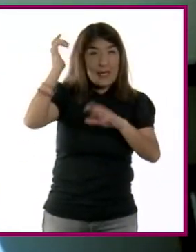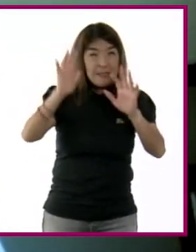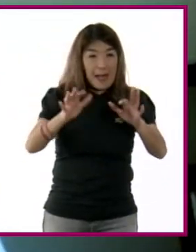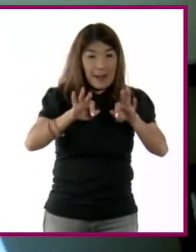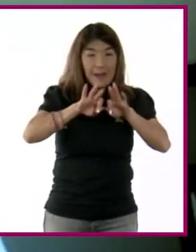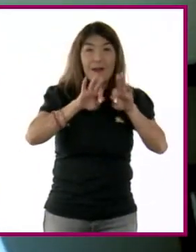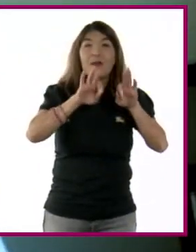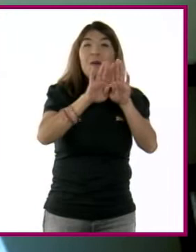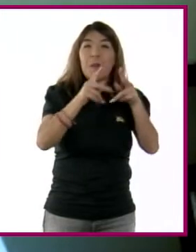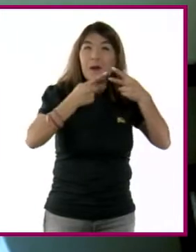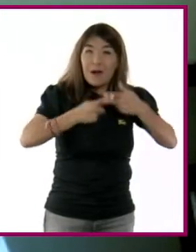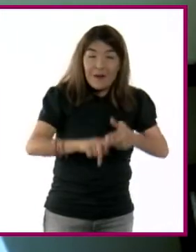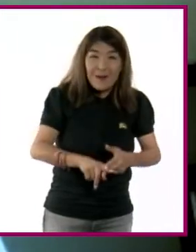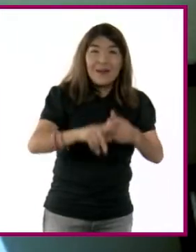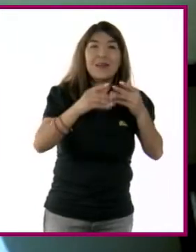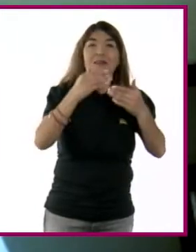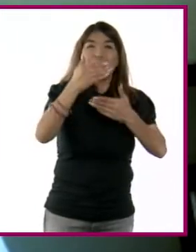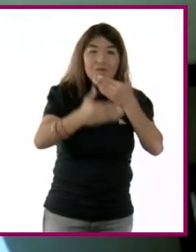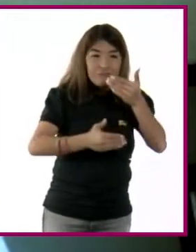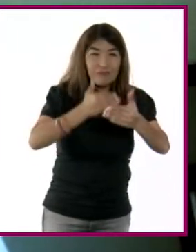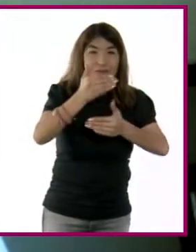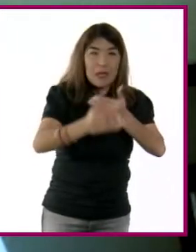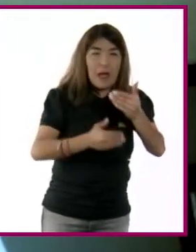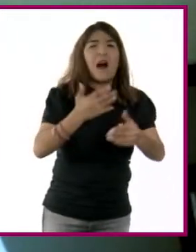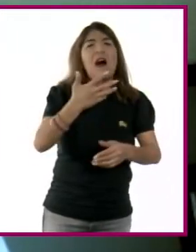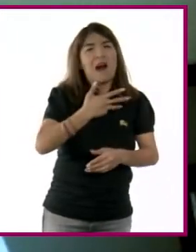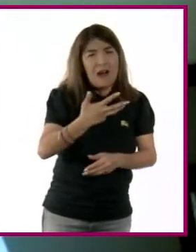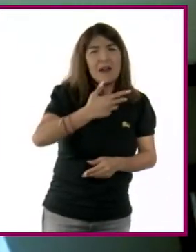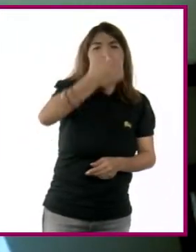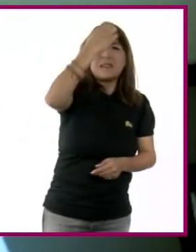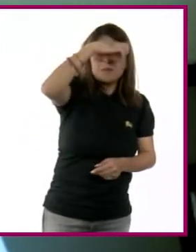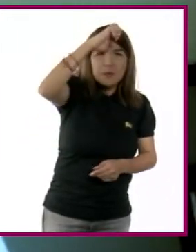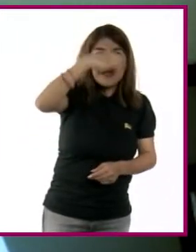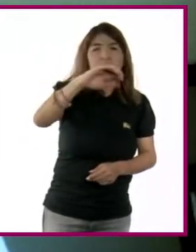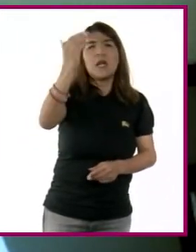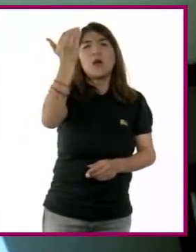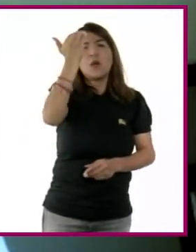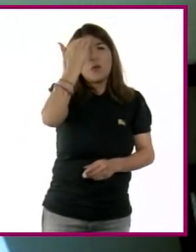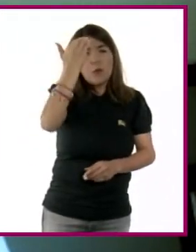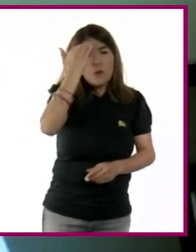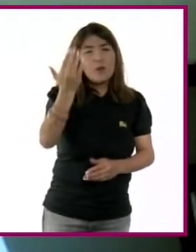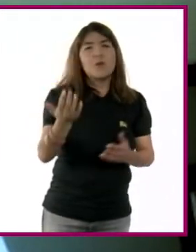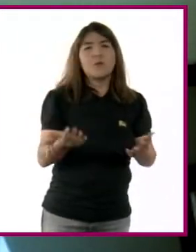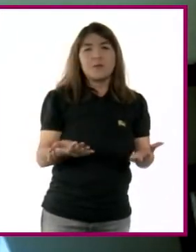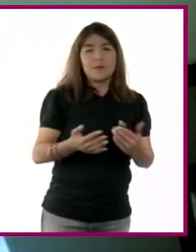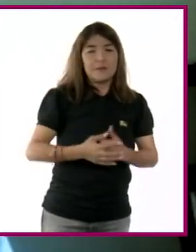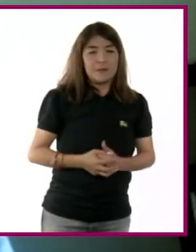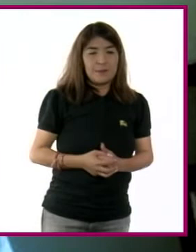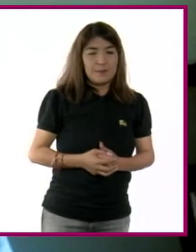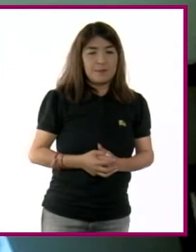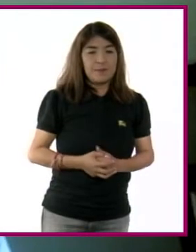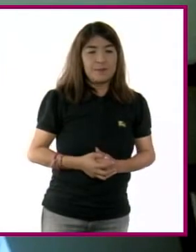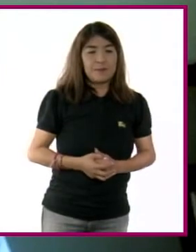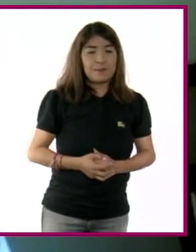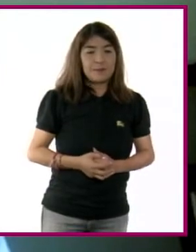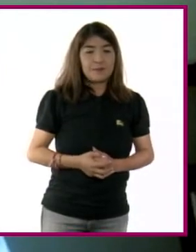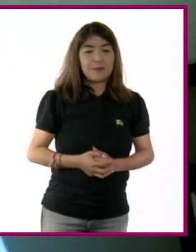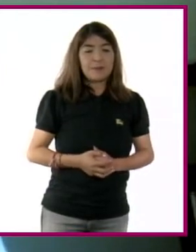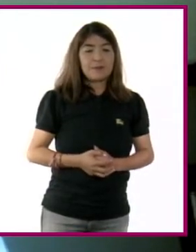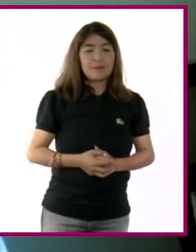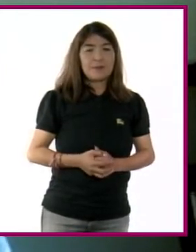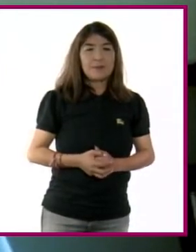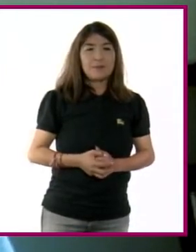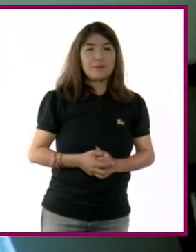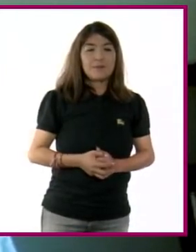de experiencia y de conocimientos que te permiten lidiar